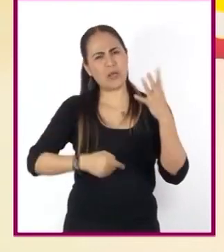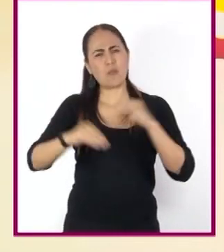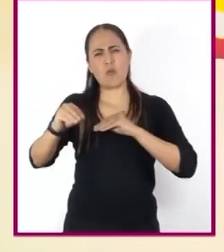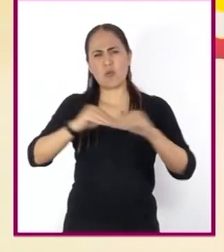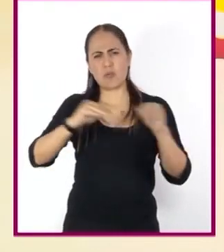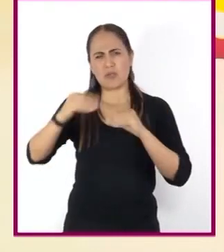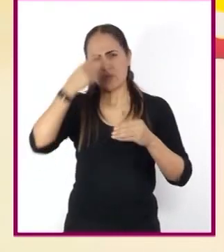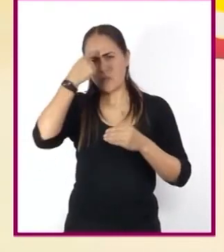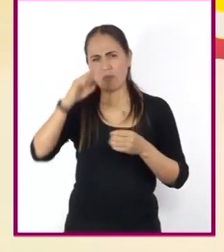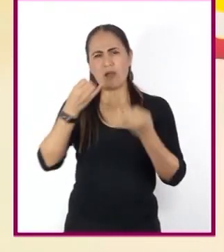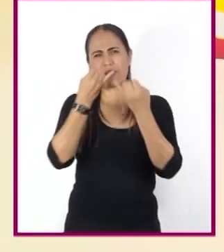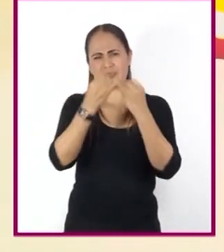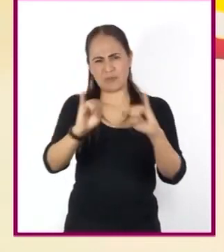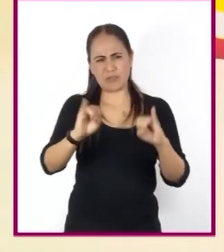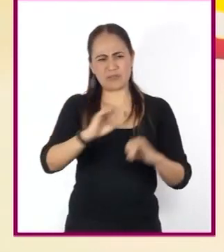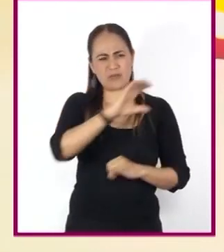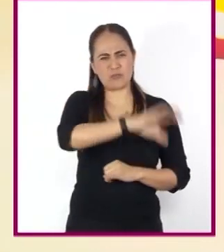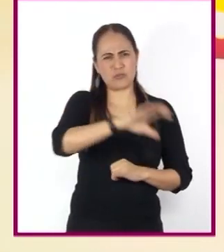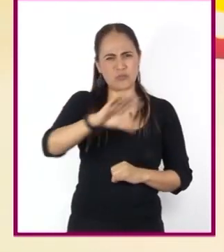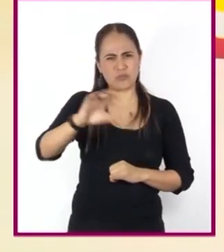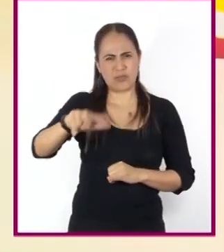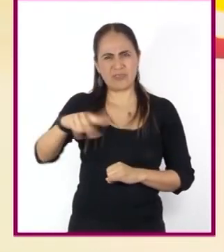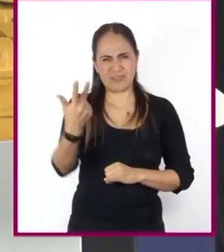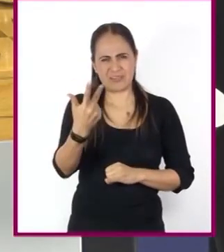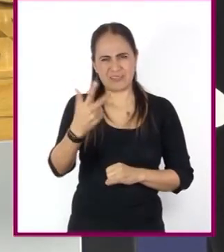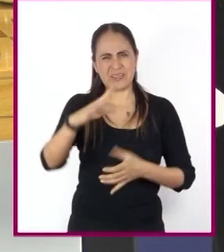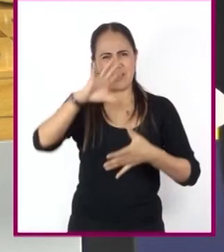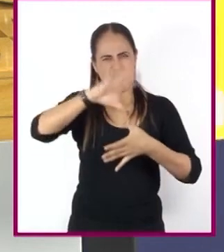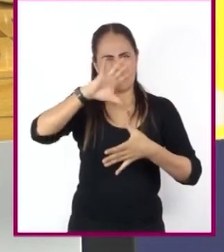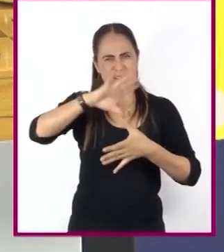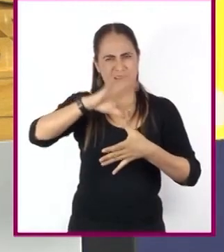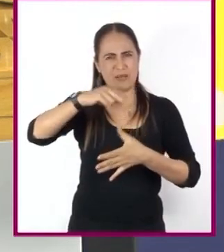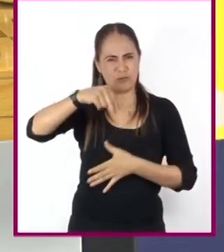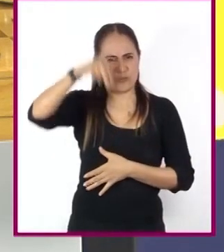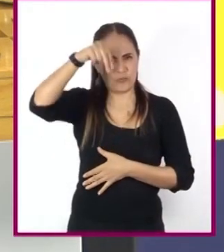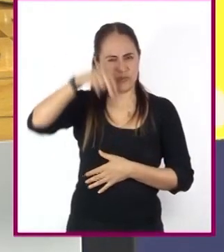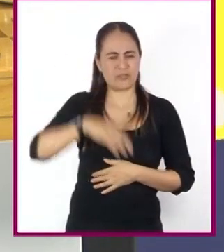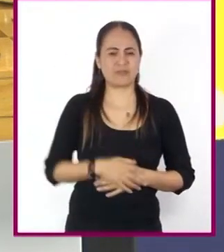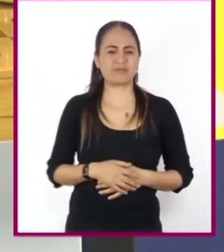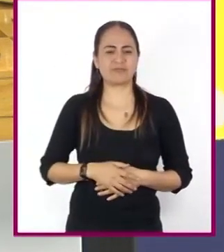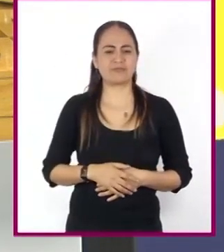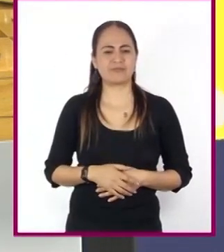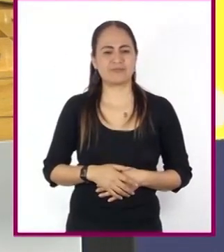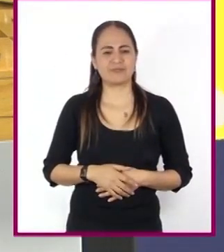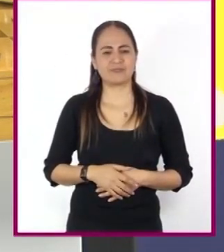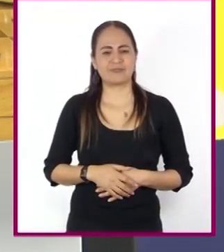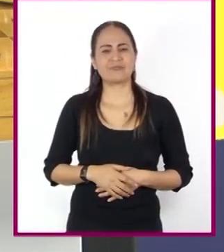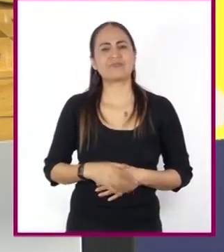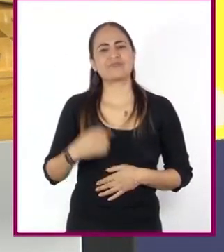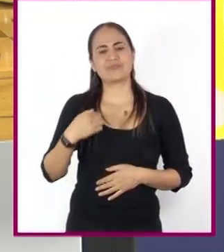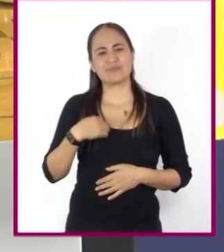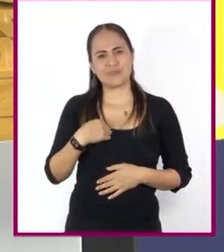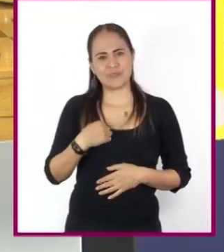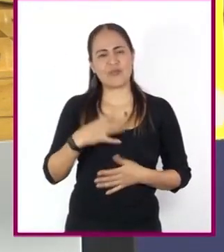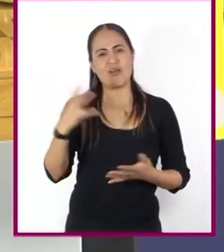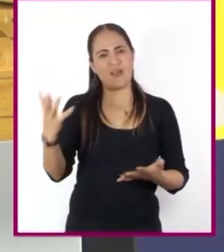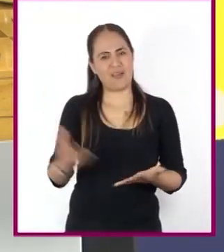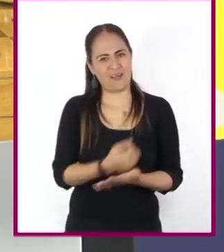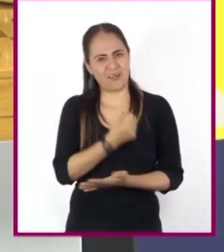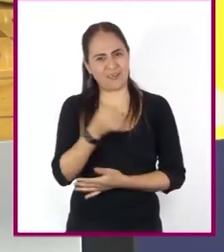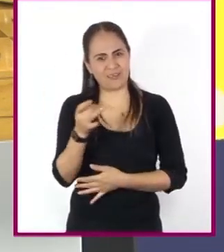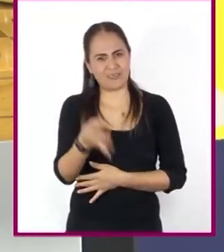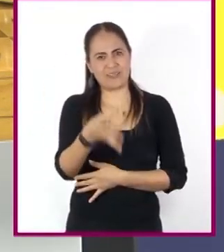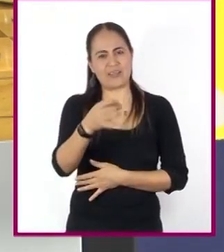movimiento de independencia de las 13 colonias de Norteamérica. Así que, jaque mate al rey